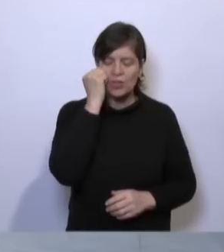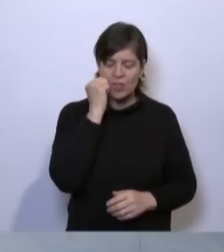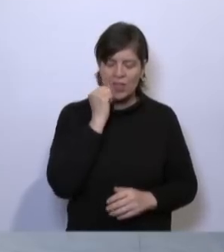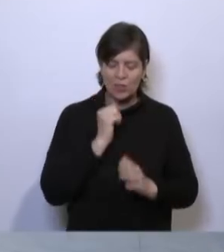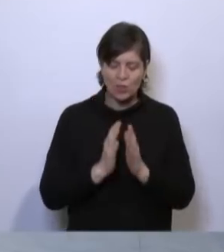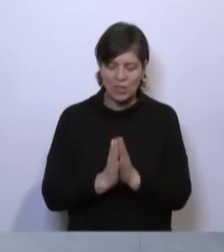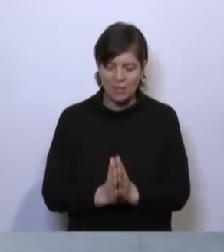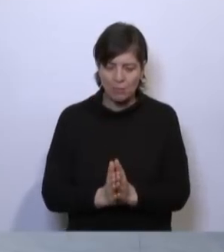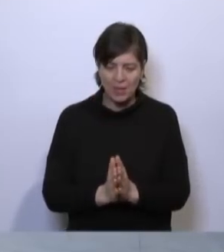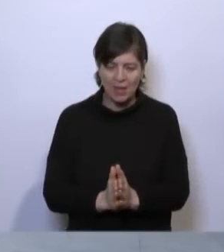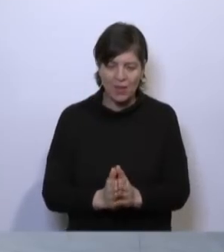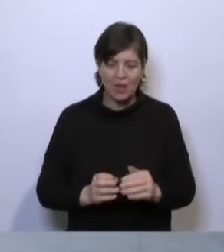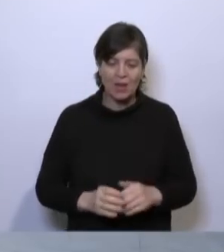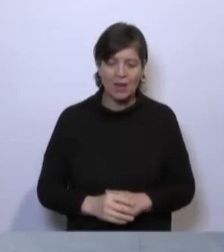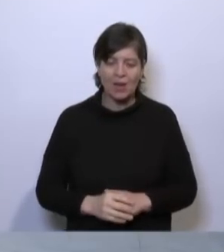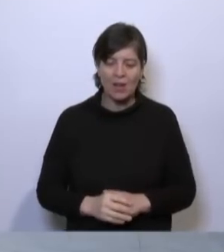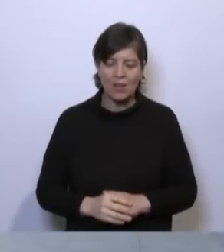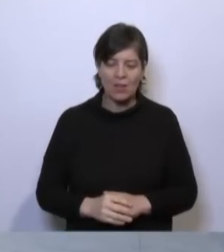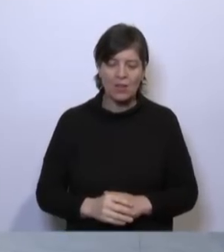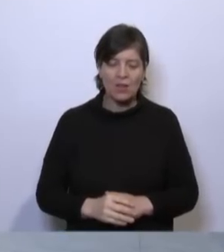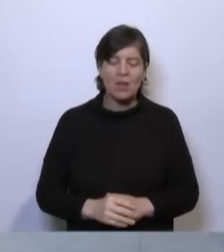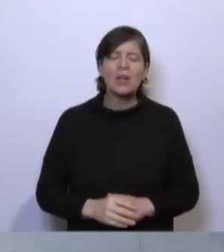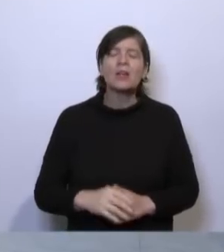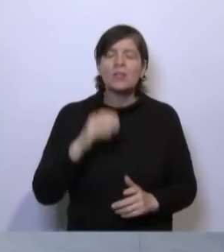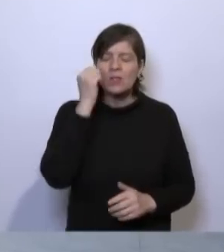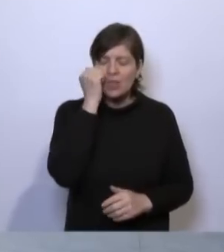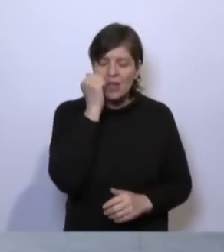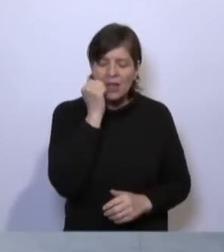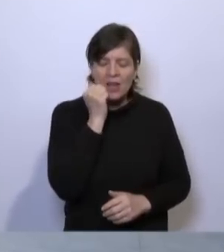Señor, Señor, ten piedad.